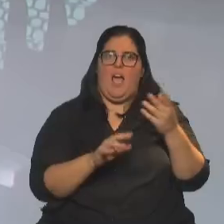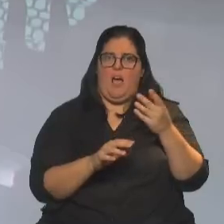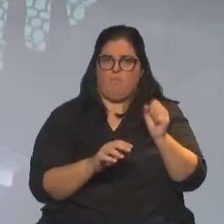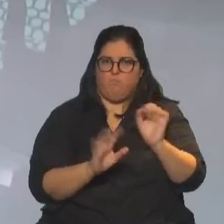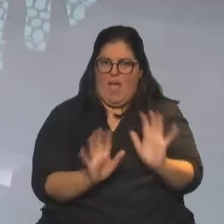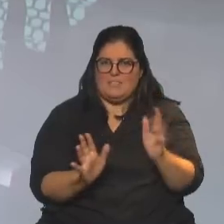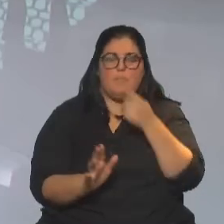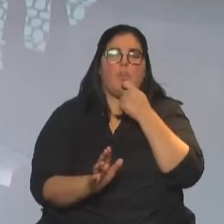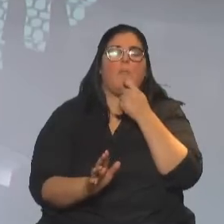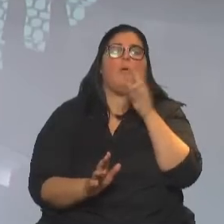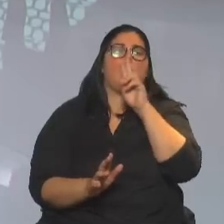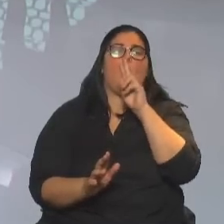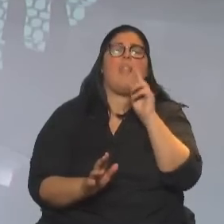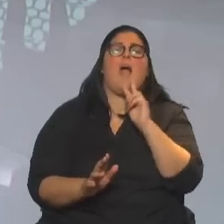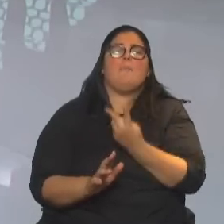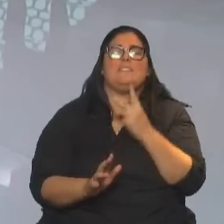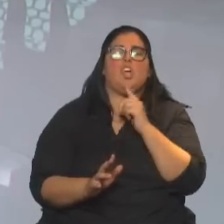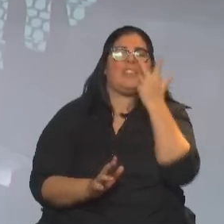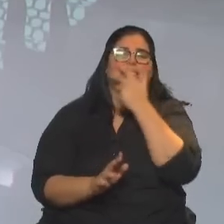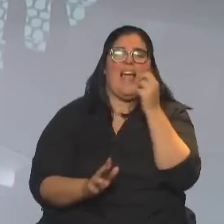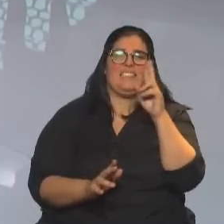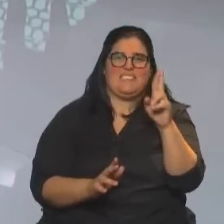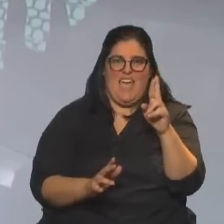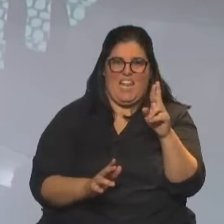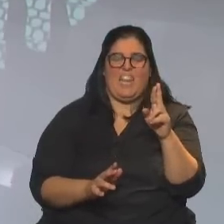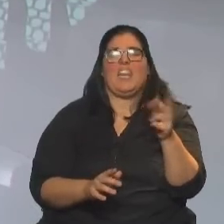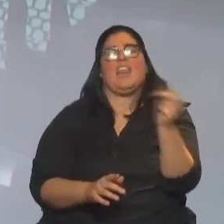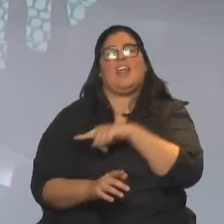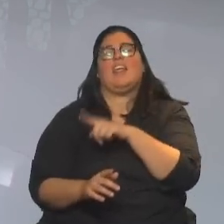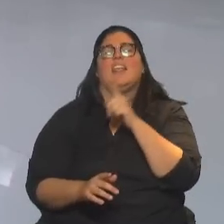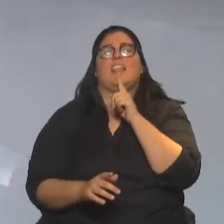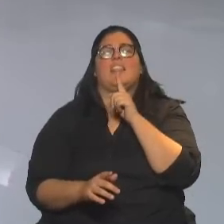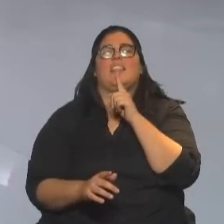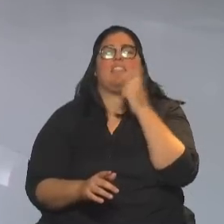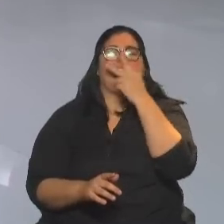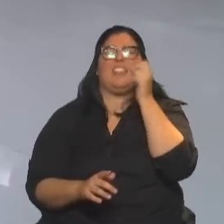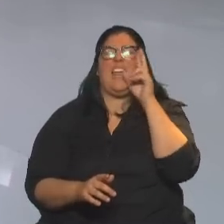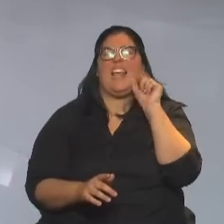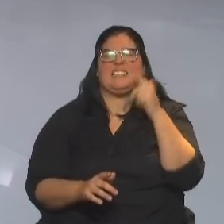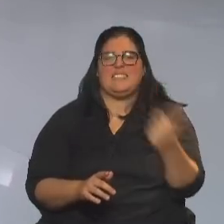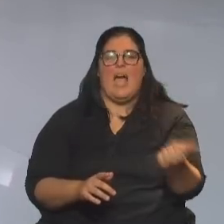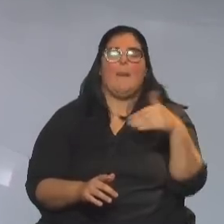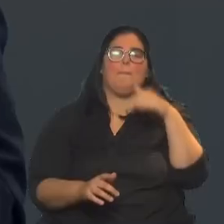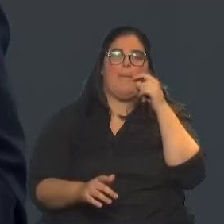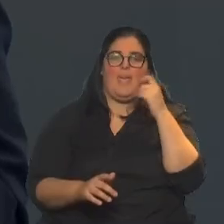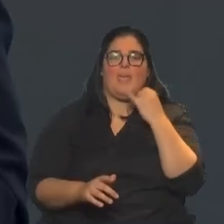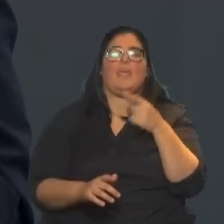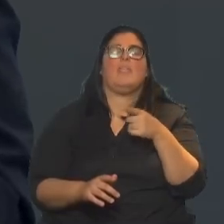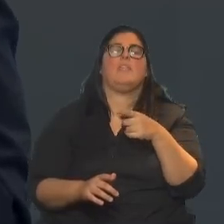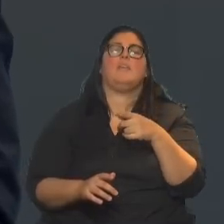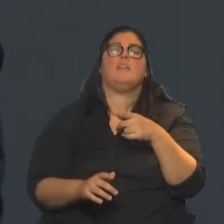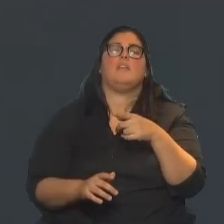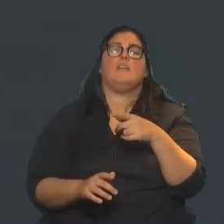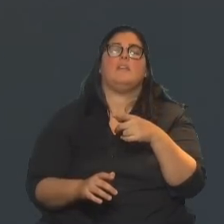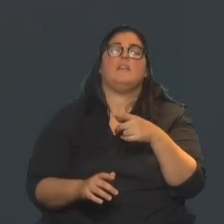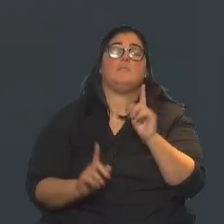que sucedía con Margaret Thatcher, lo que sucedía con Theresa May. Bueno, ya vamos a estar compartiendo la placa. Allí está,